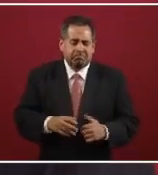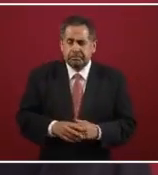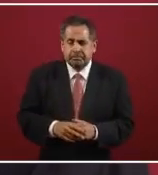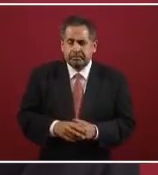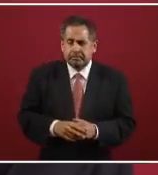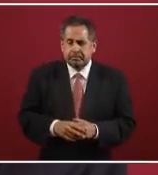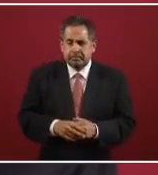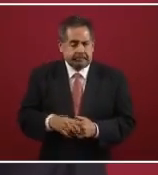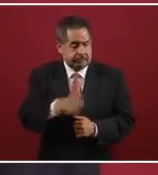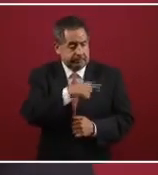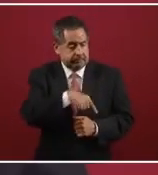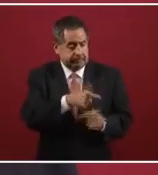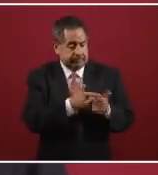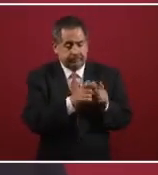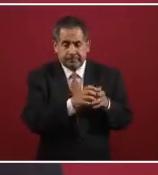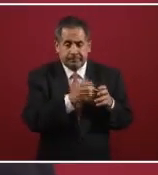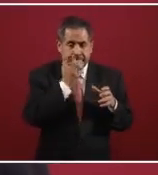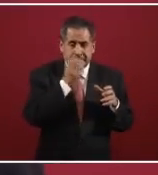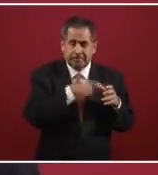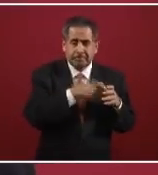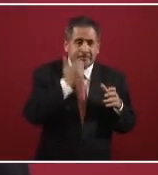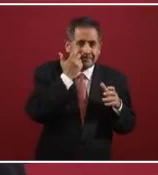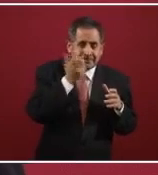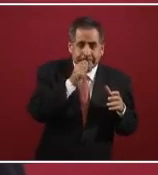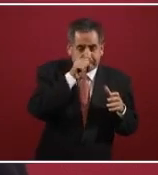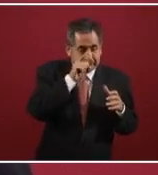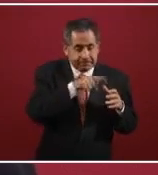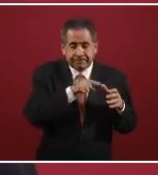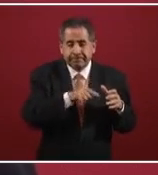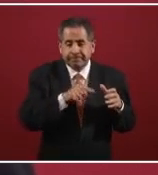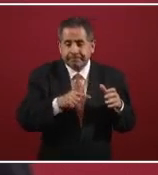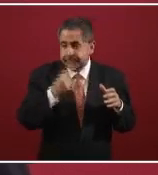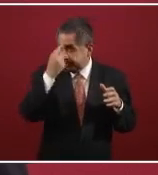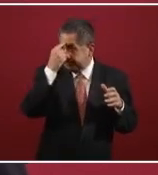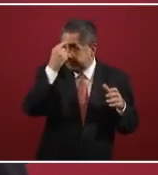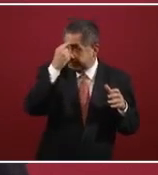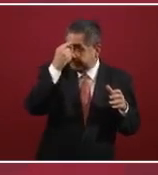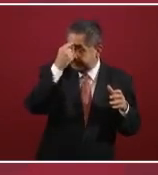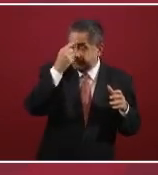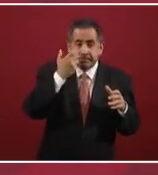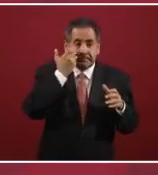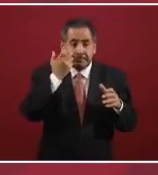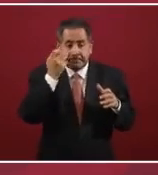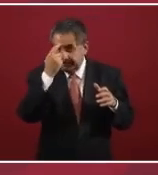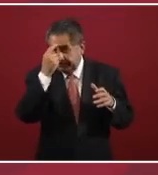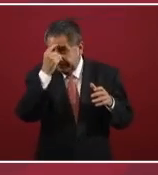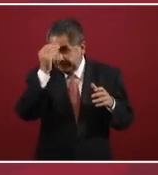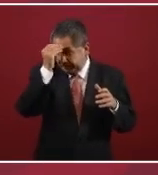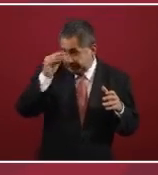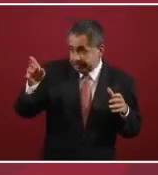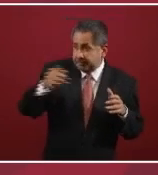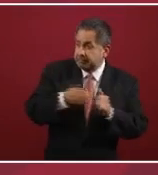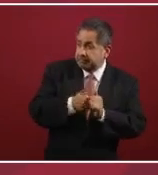es tan este obcecados con eso